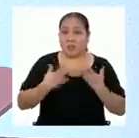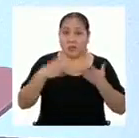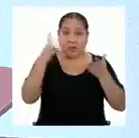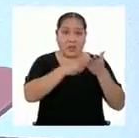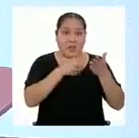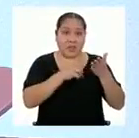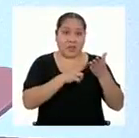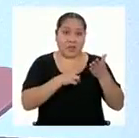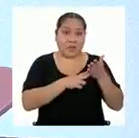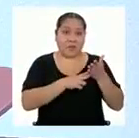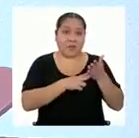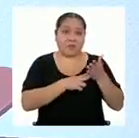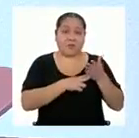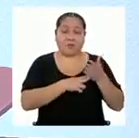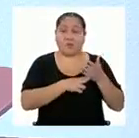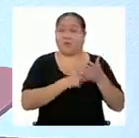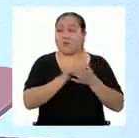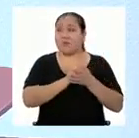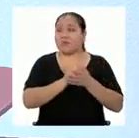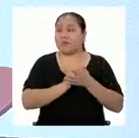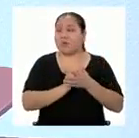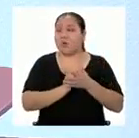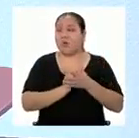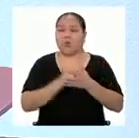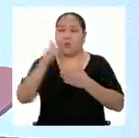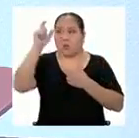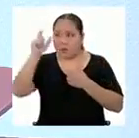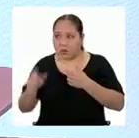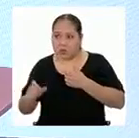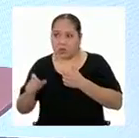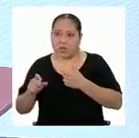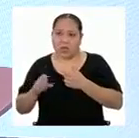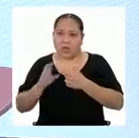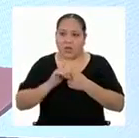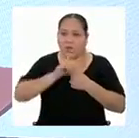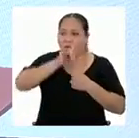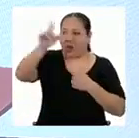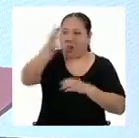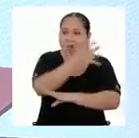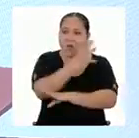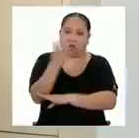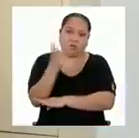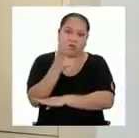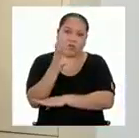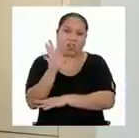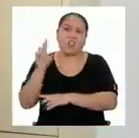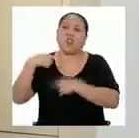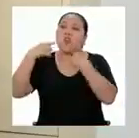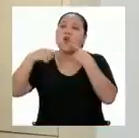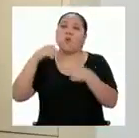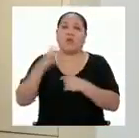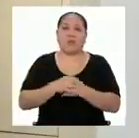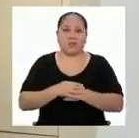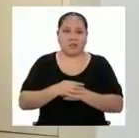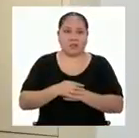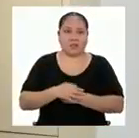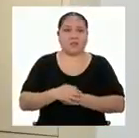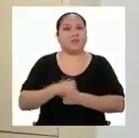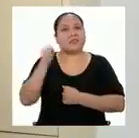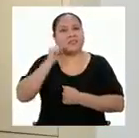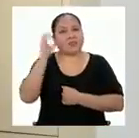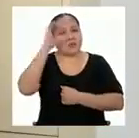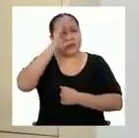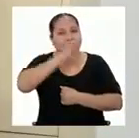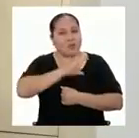hoy un texto sobre alguien que hace un viaje al bosque y nos cuenta su aventura, así como la mía. Entonces vamos a buscar un